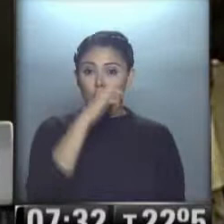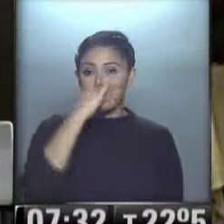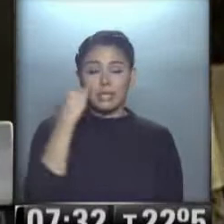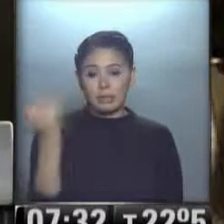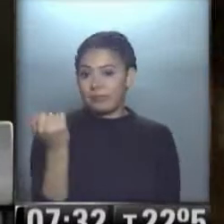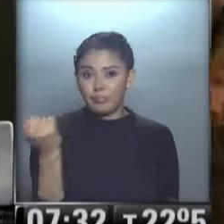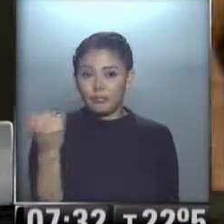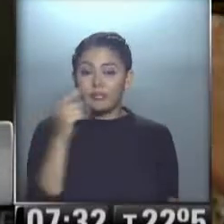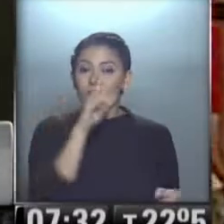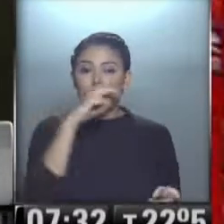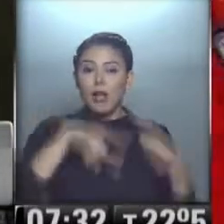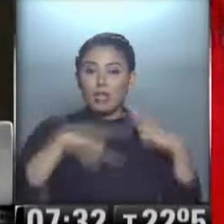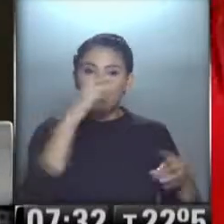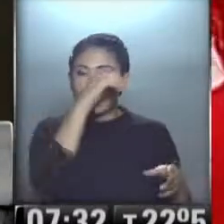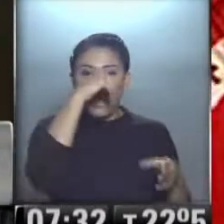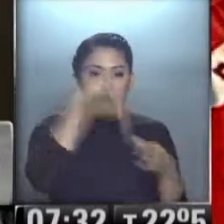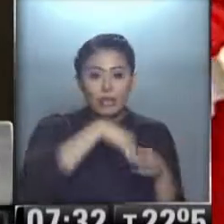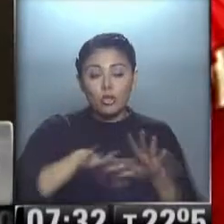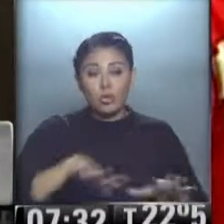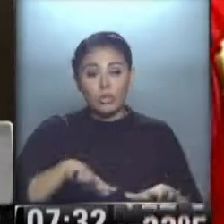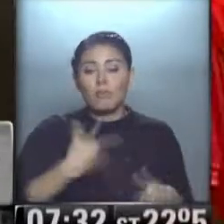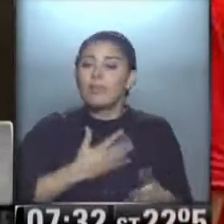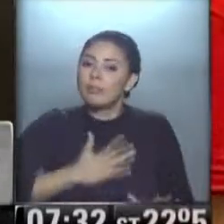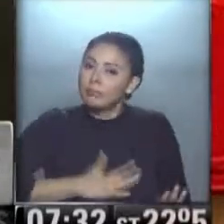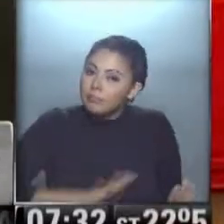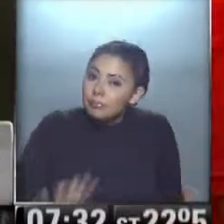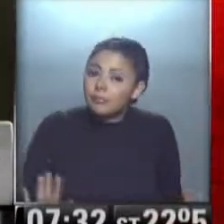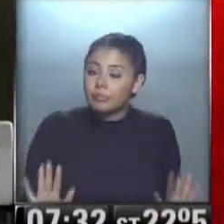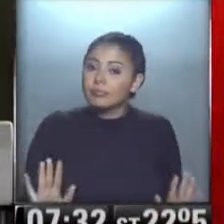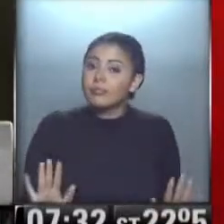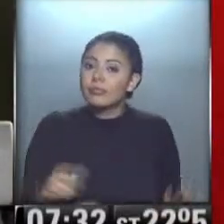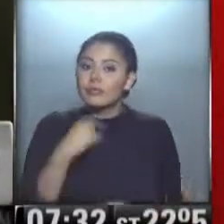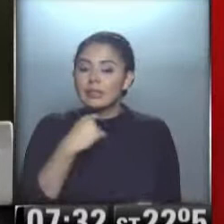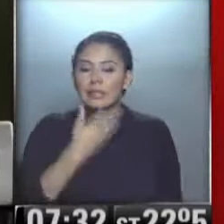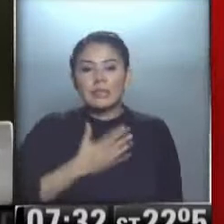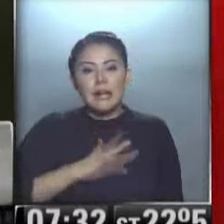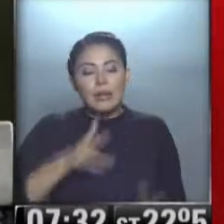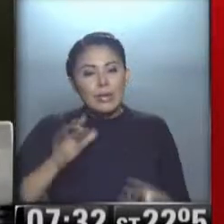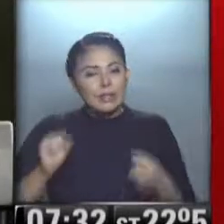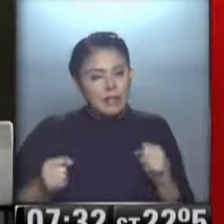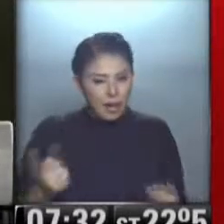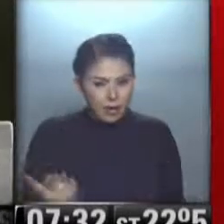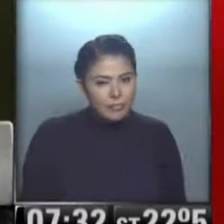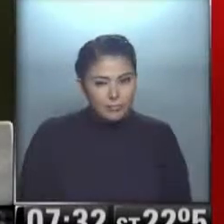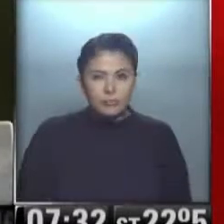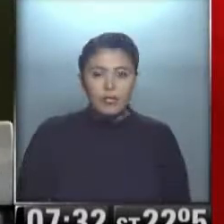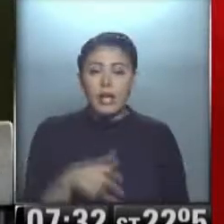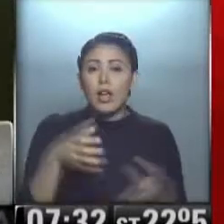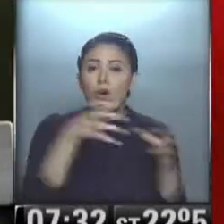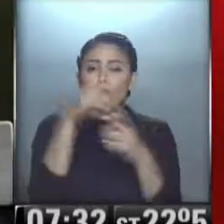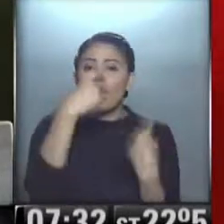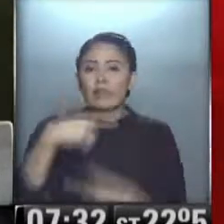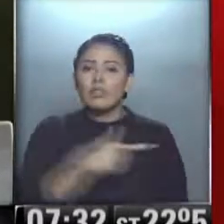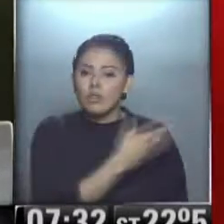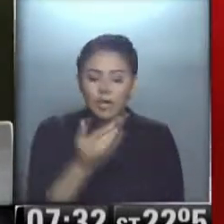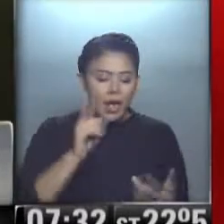estamos dentro del restaurante, en una situación un poco más tranquila, dentro de esta tensa calma que se está viviendo aquí con organizaciones sociales,